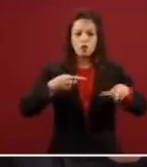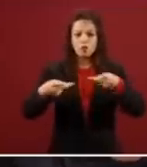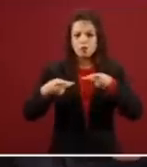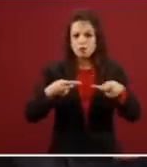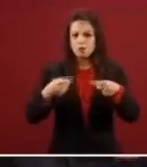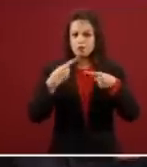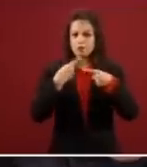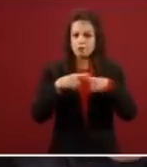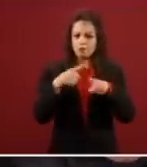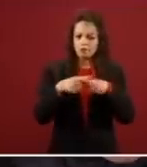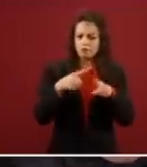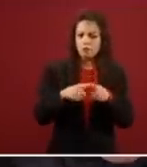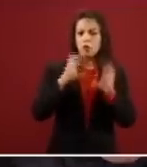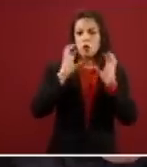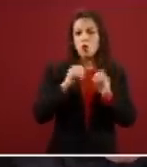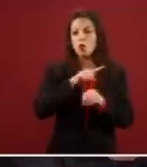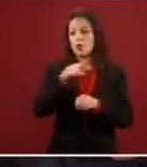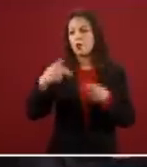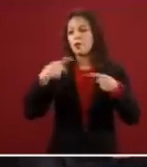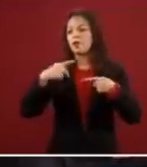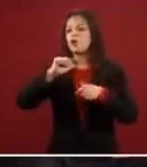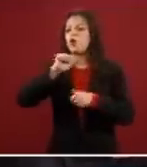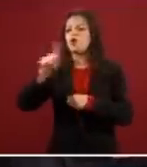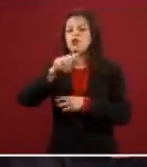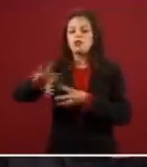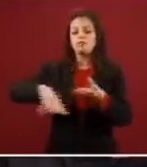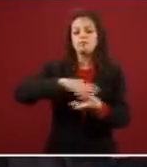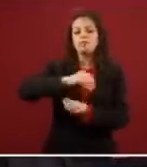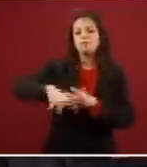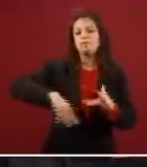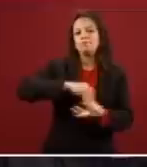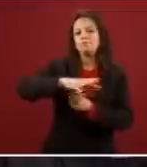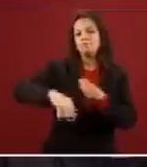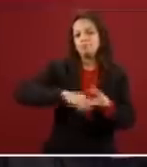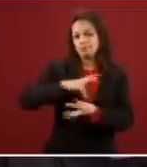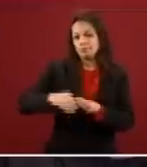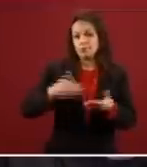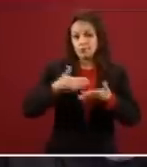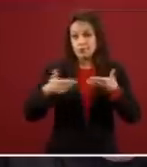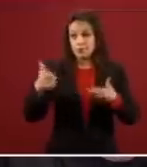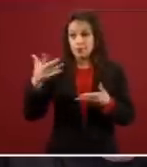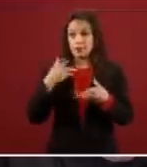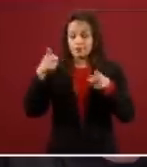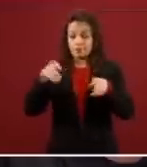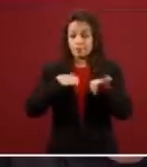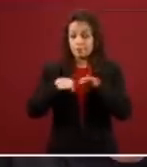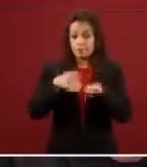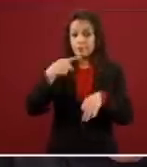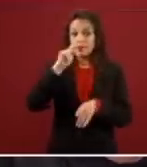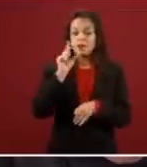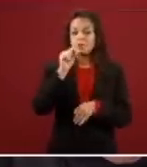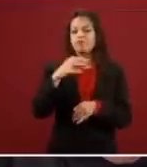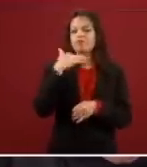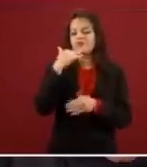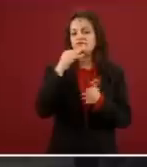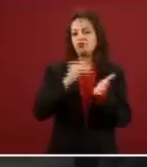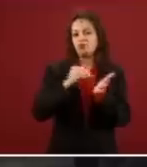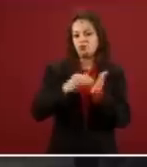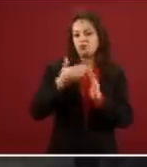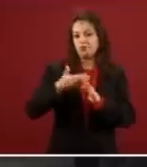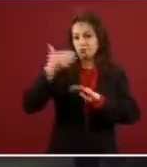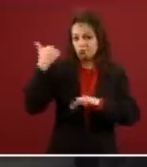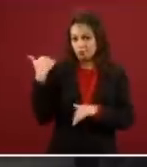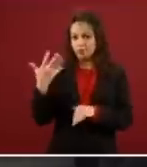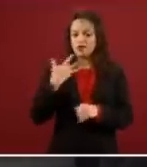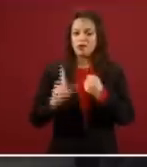se va a recurrir a reciclar al personal que hoy labora en las juntas de conciliación donde abundan viejas prácticas que han empañado al sector